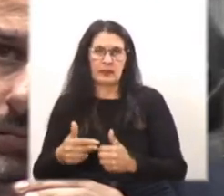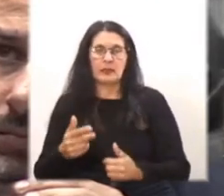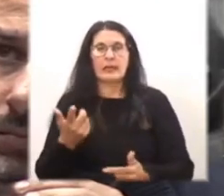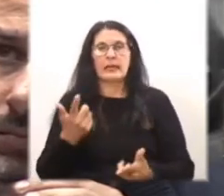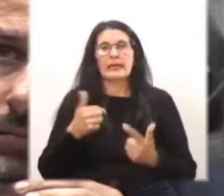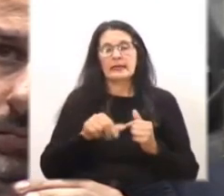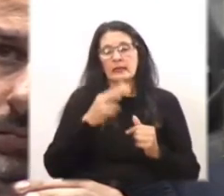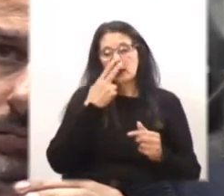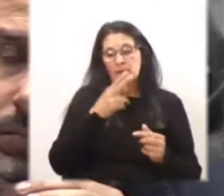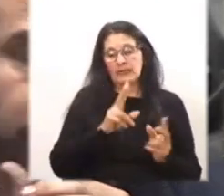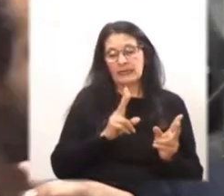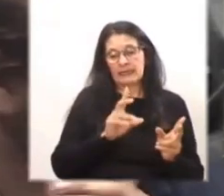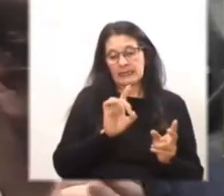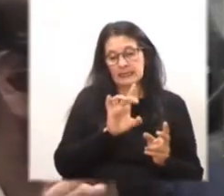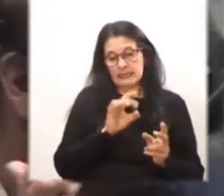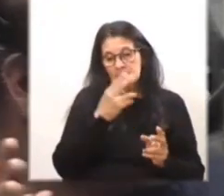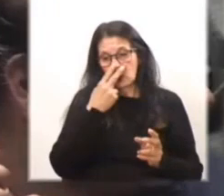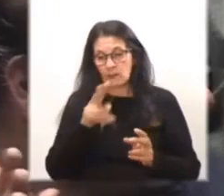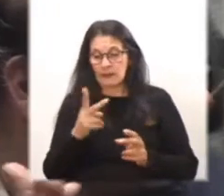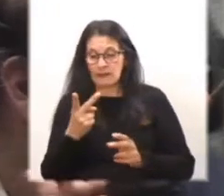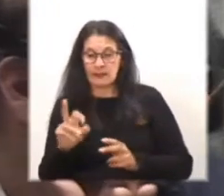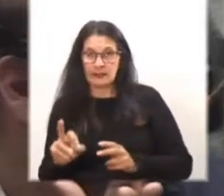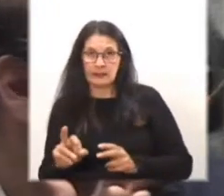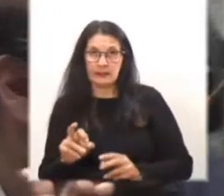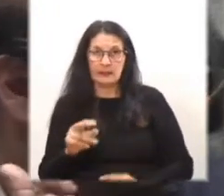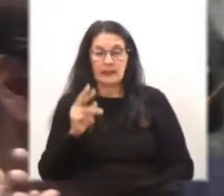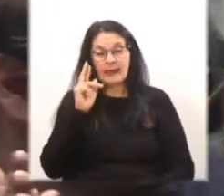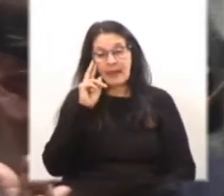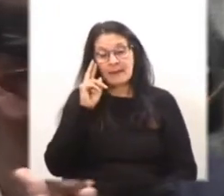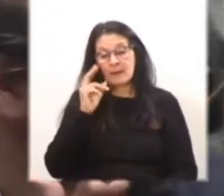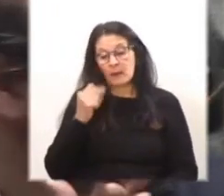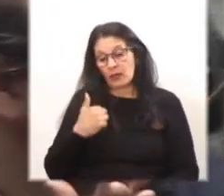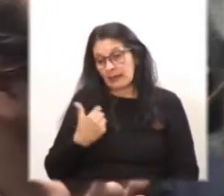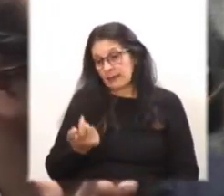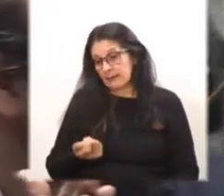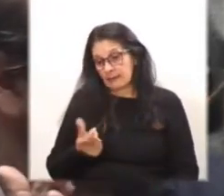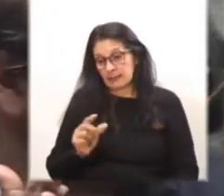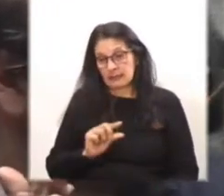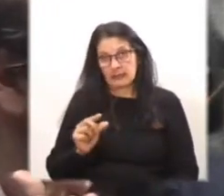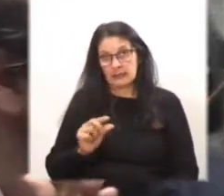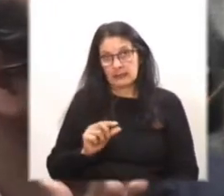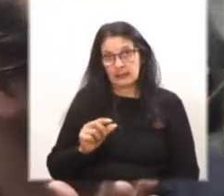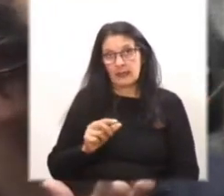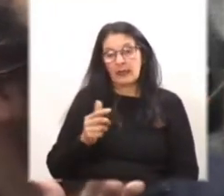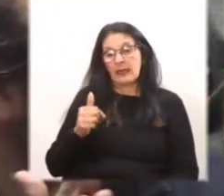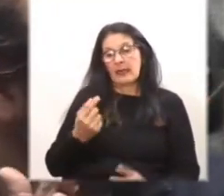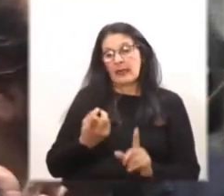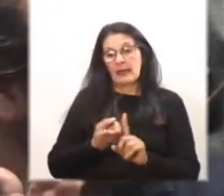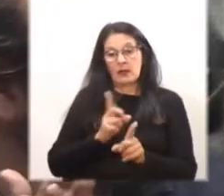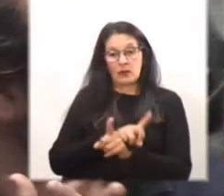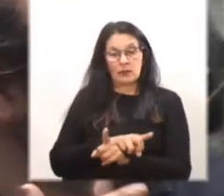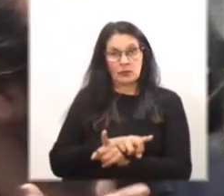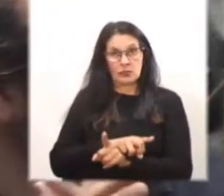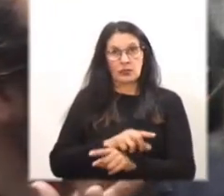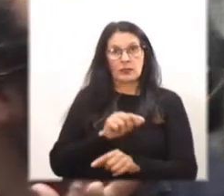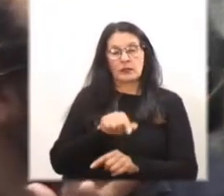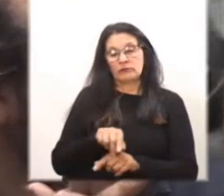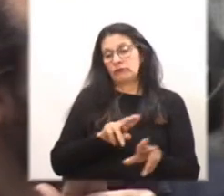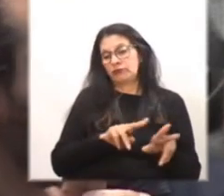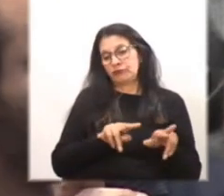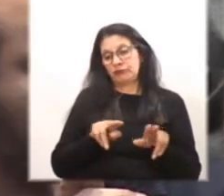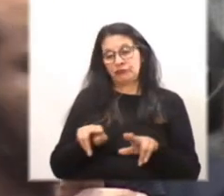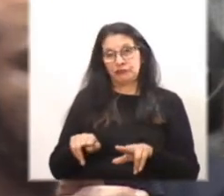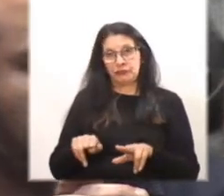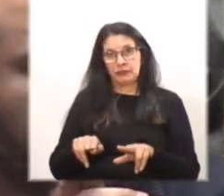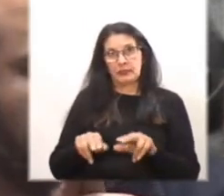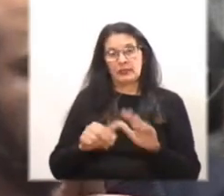periodo 2015-2020, que es la memoria más reciente que tenemos, el contralor opositor se mantuvo